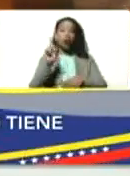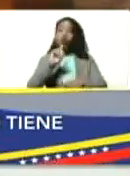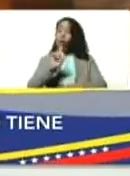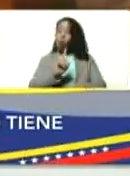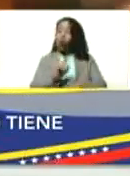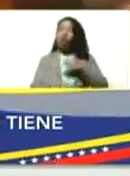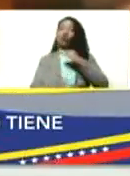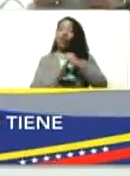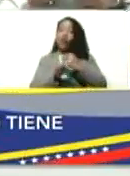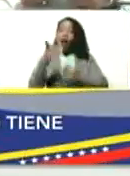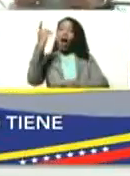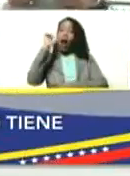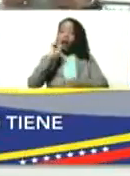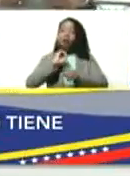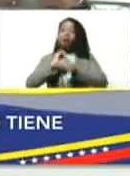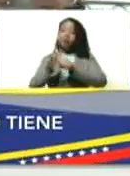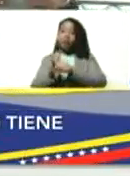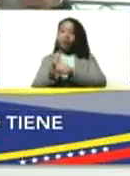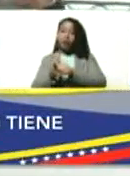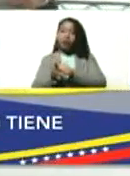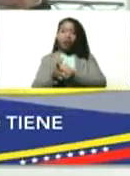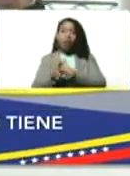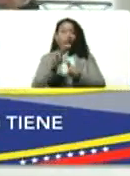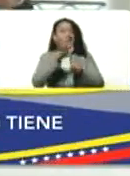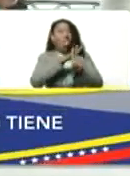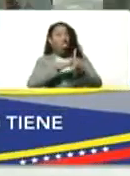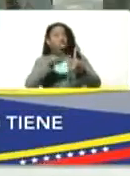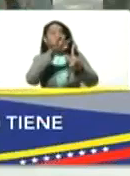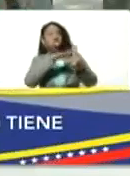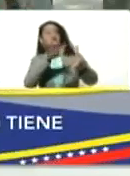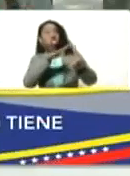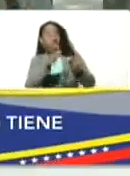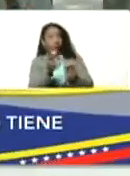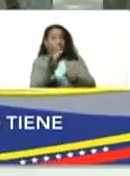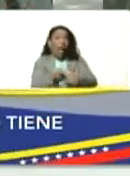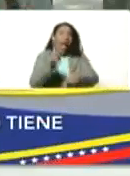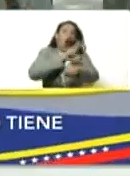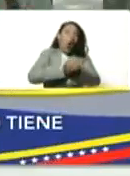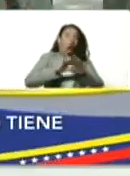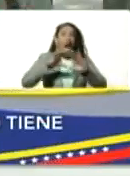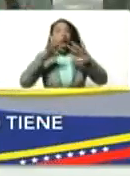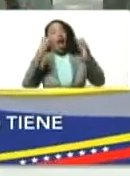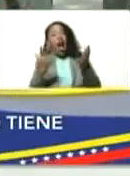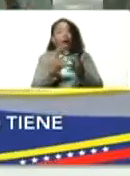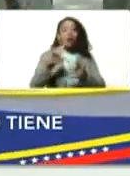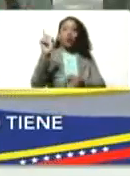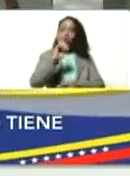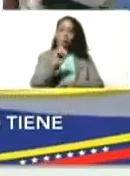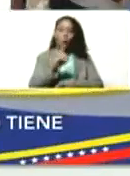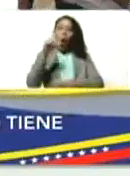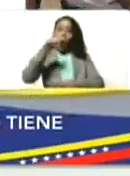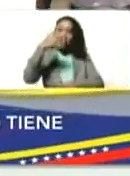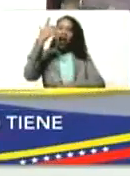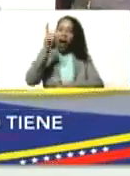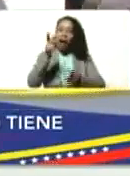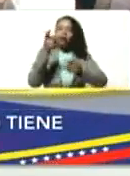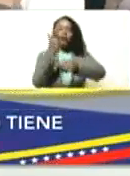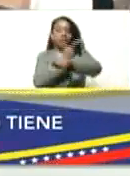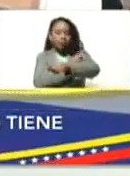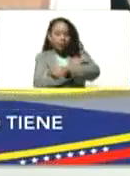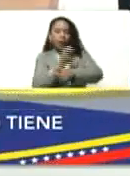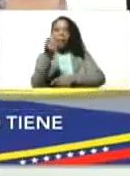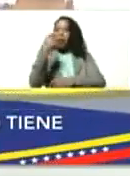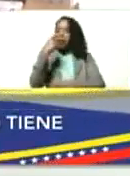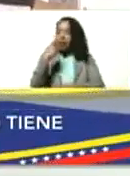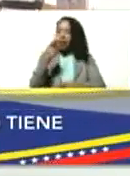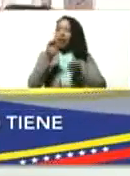todavía. Ya no está amenazante como antes. Hoy hay antivirales, medicinas de tratamiento, mucho